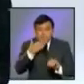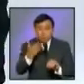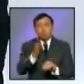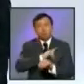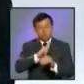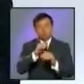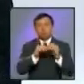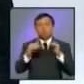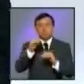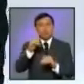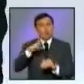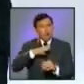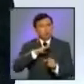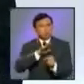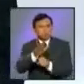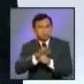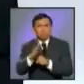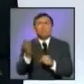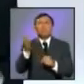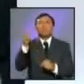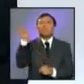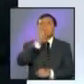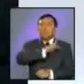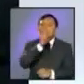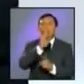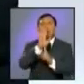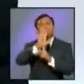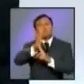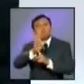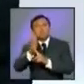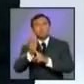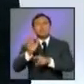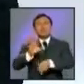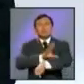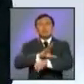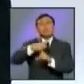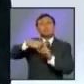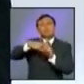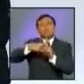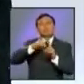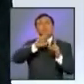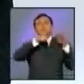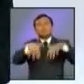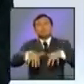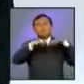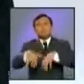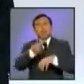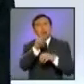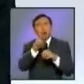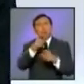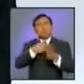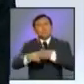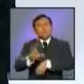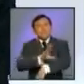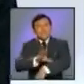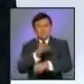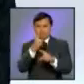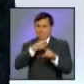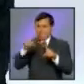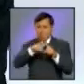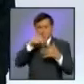olvidamos un poquito podemos caer en el error de decir Ay no es tan malo no por Dios ese